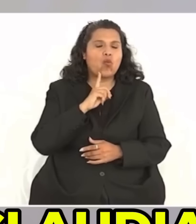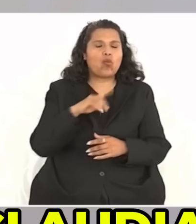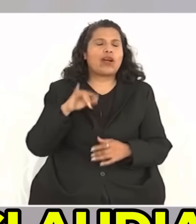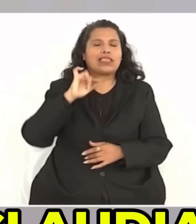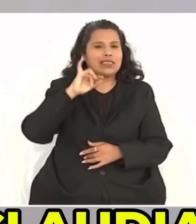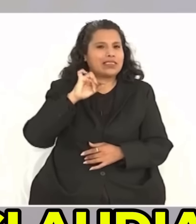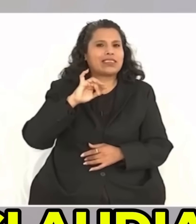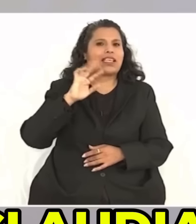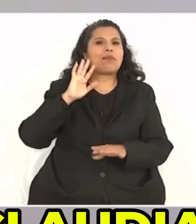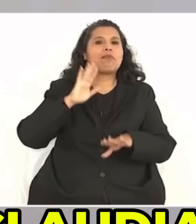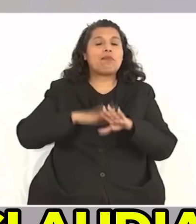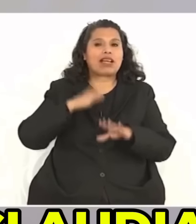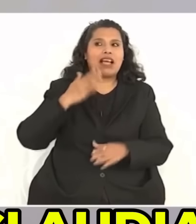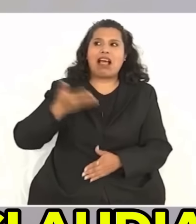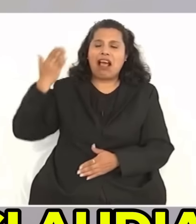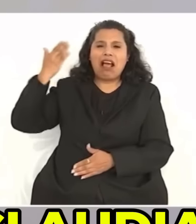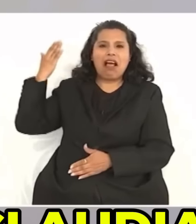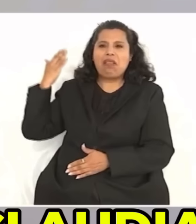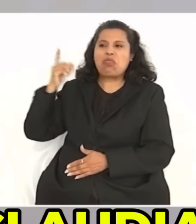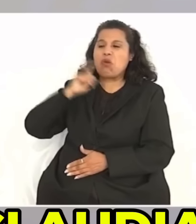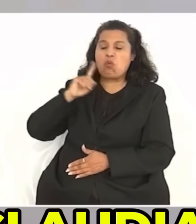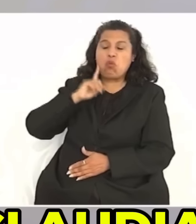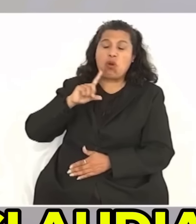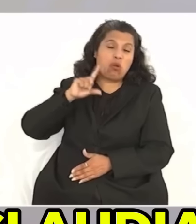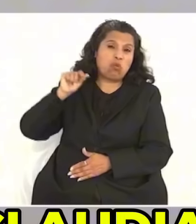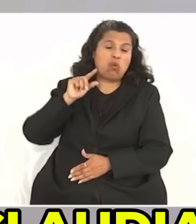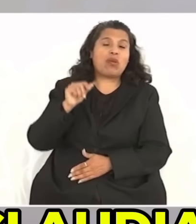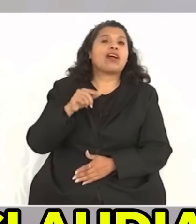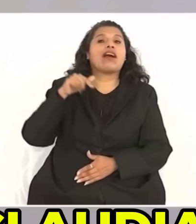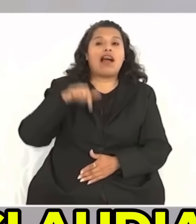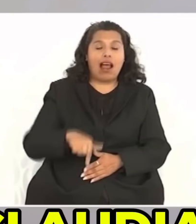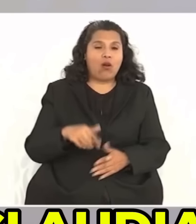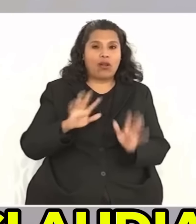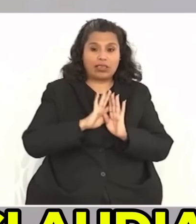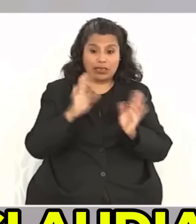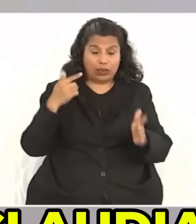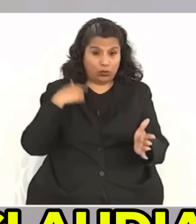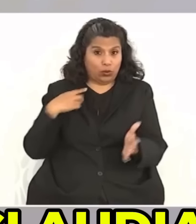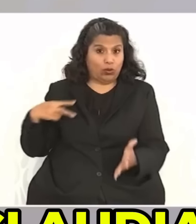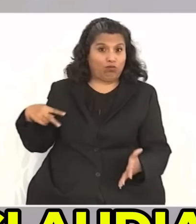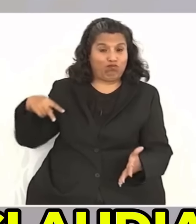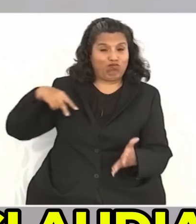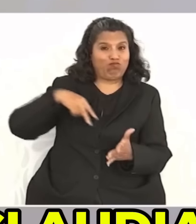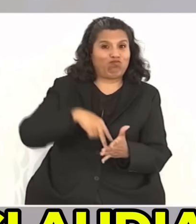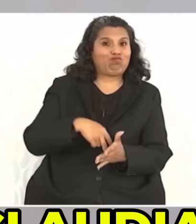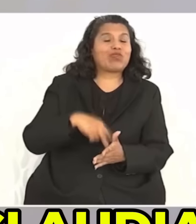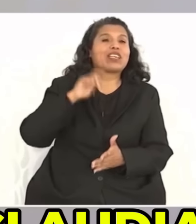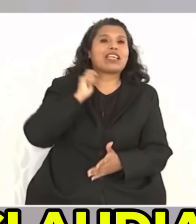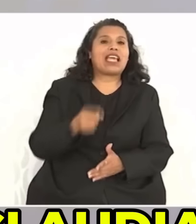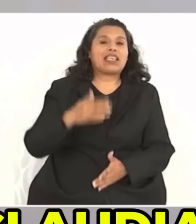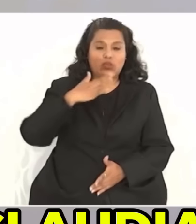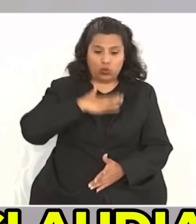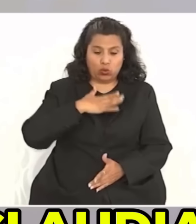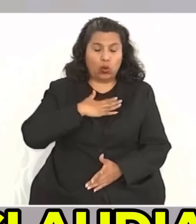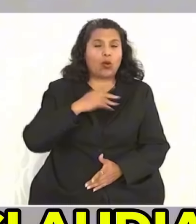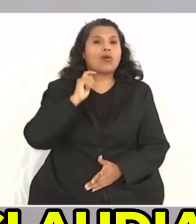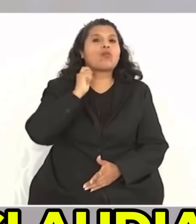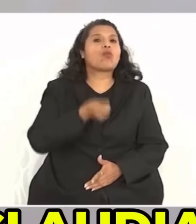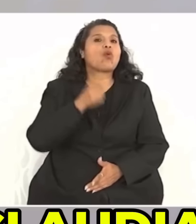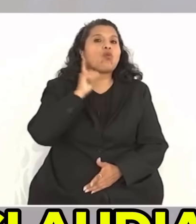nunca, porque como dije el día que tomé posesión, no llega una mujer a la